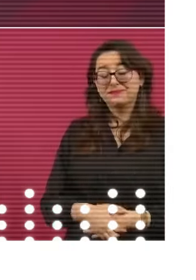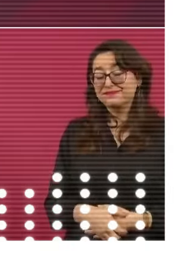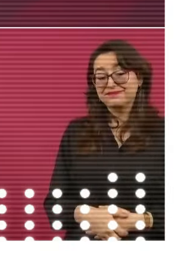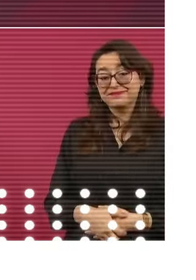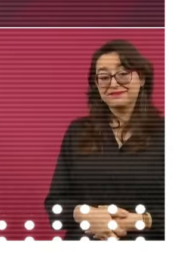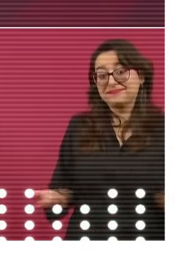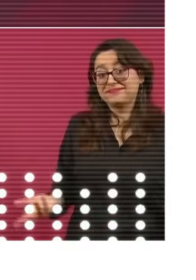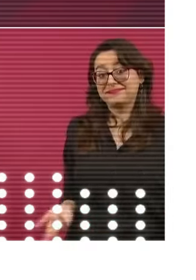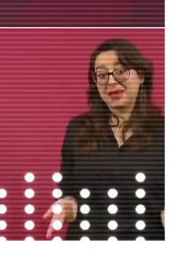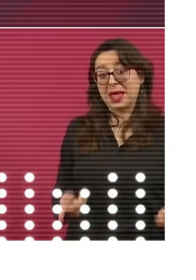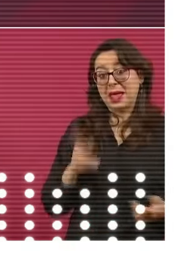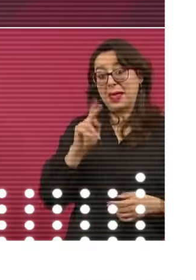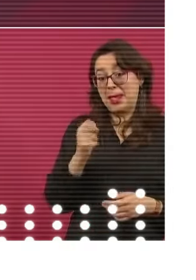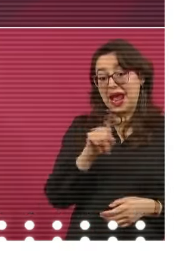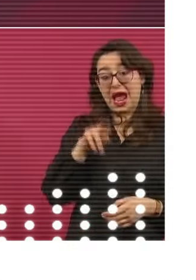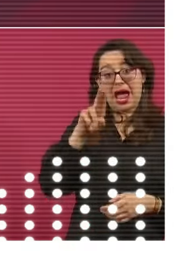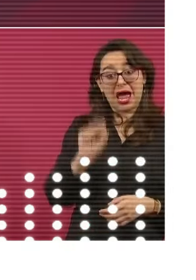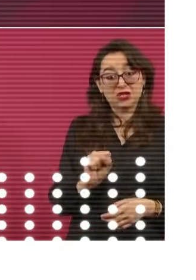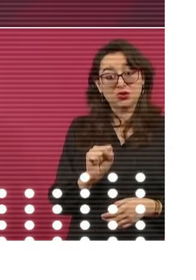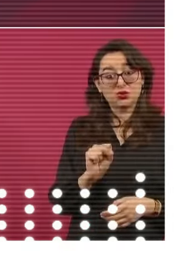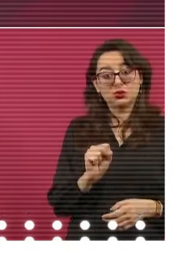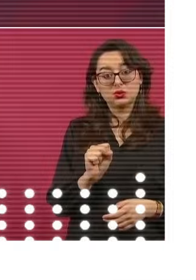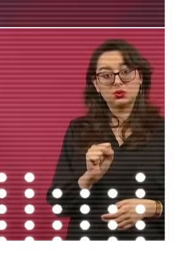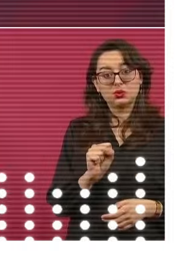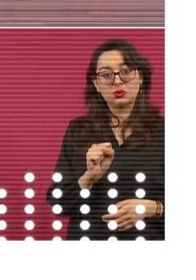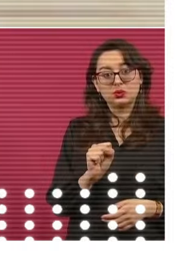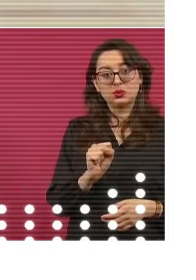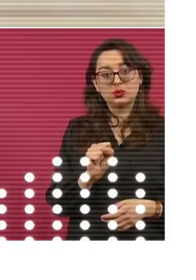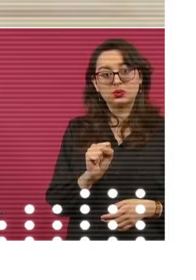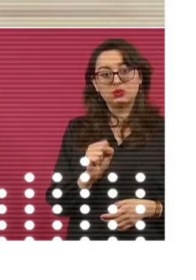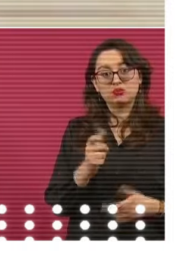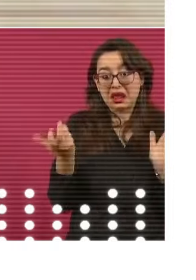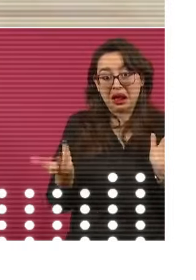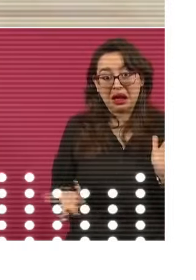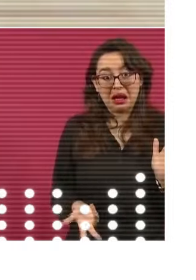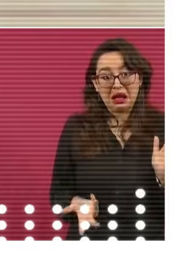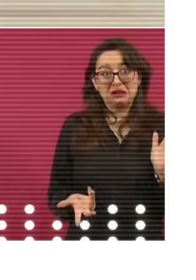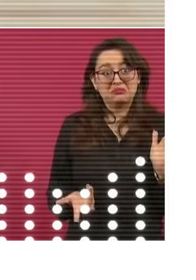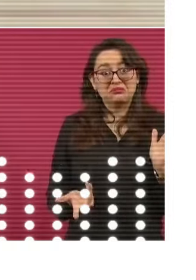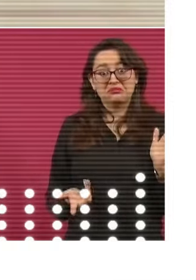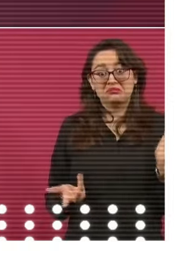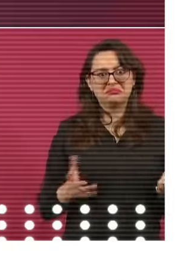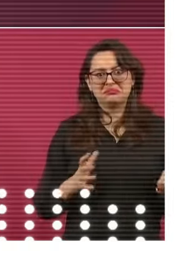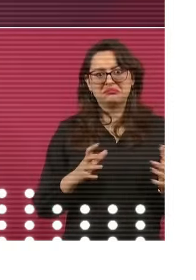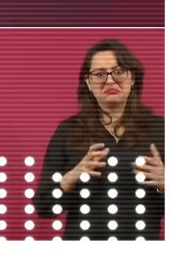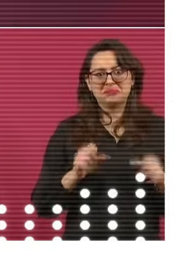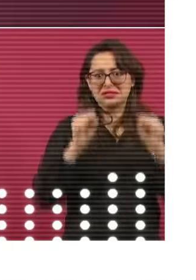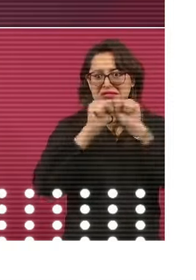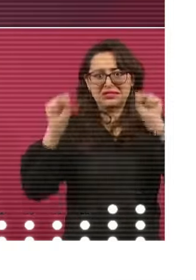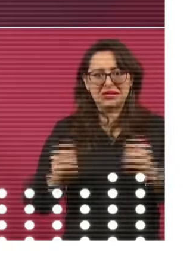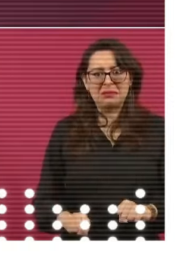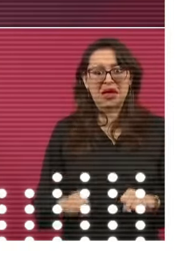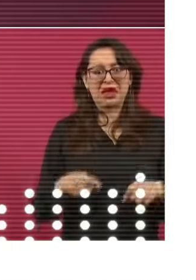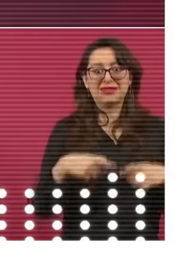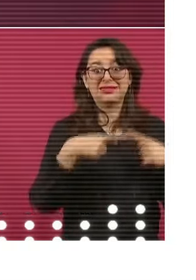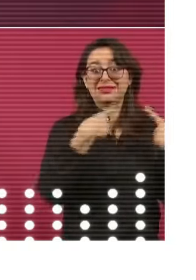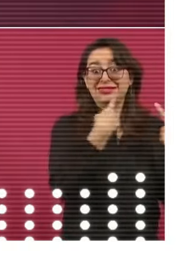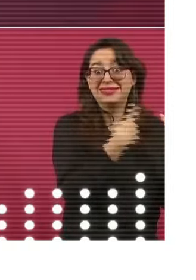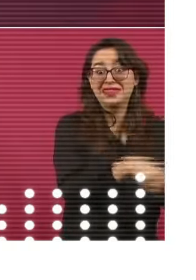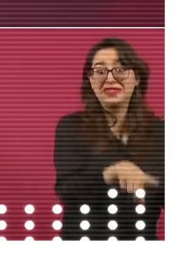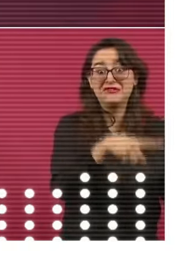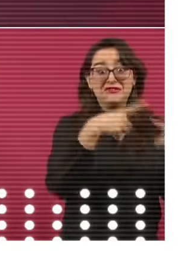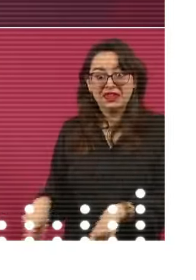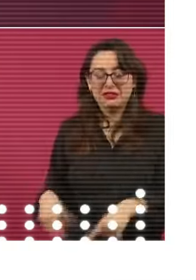de pegasos es eh una eh marca eh Y hay sistemas equivalentes